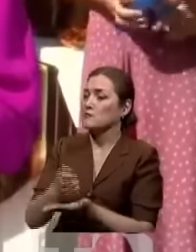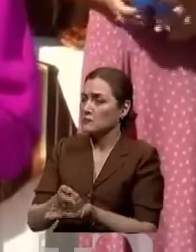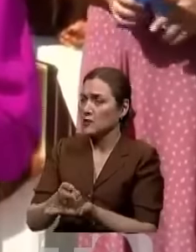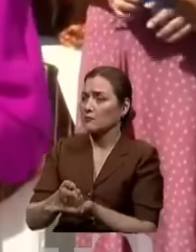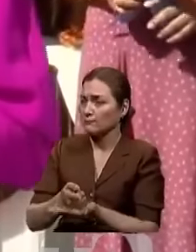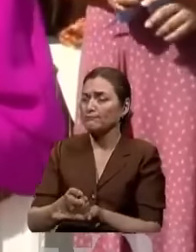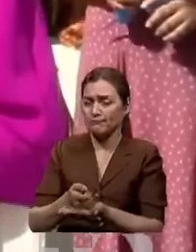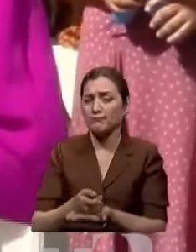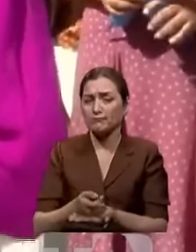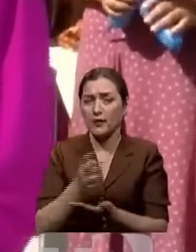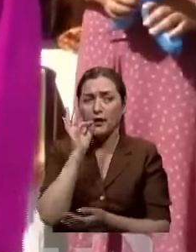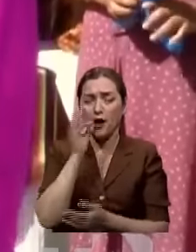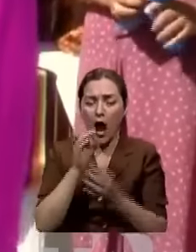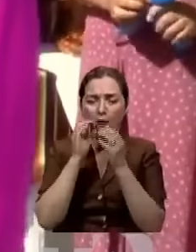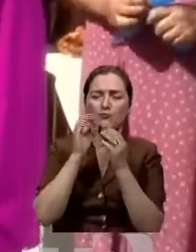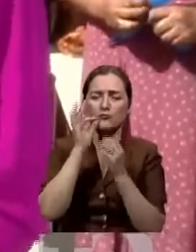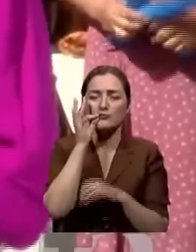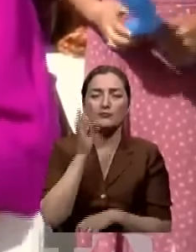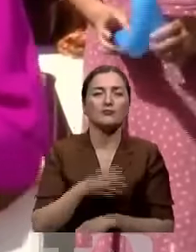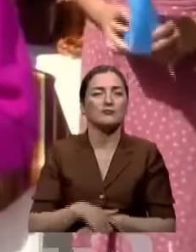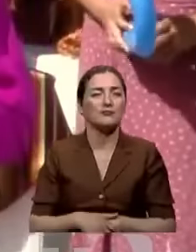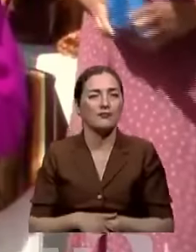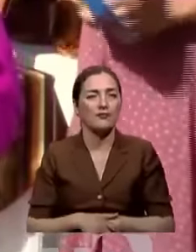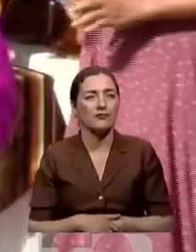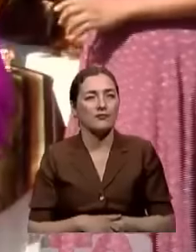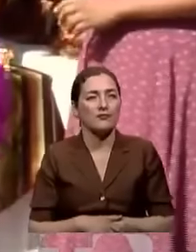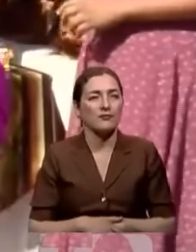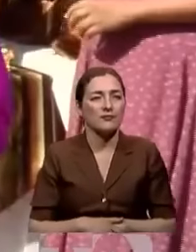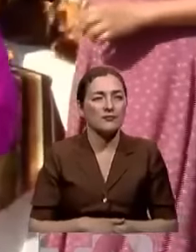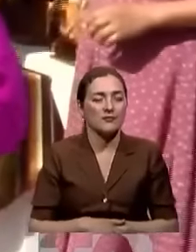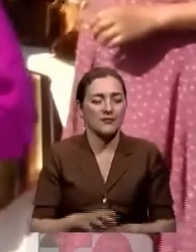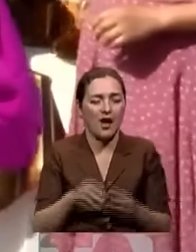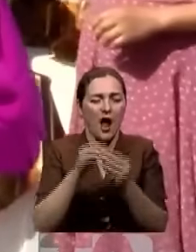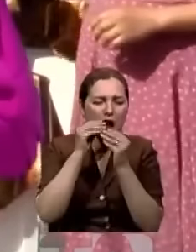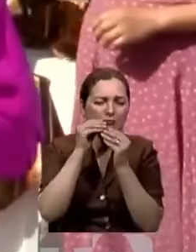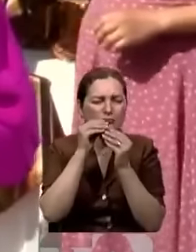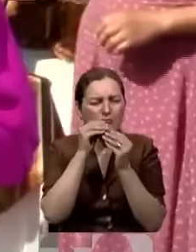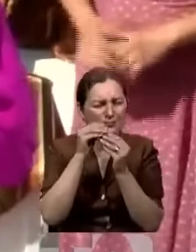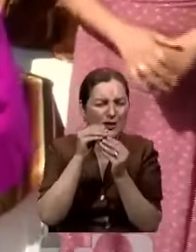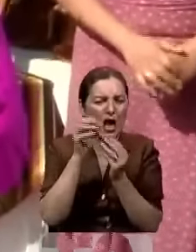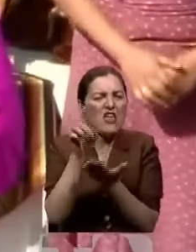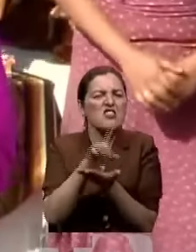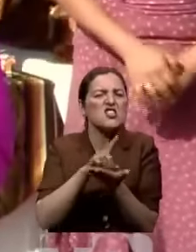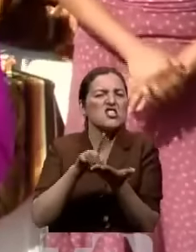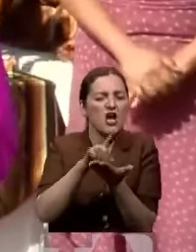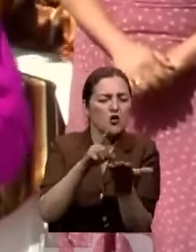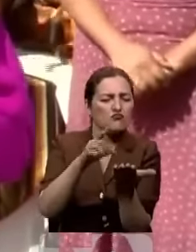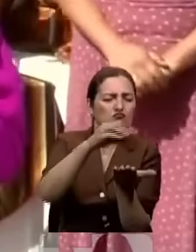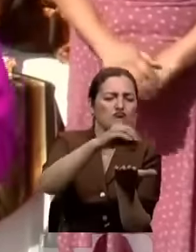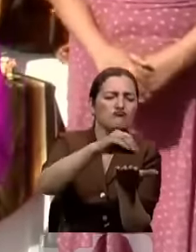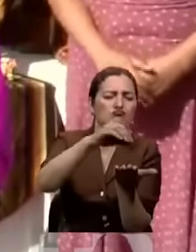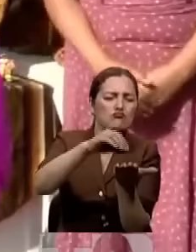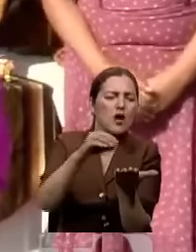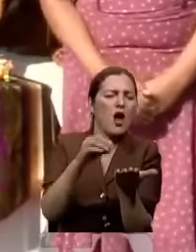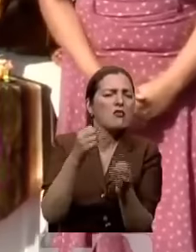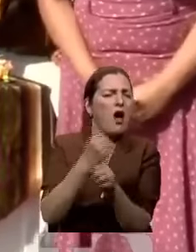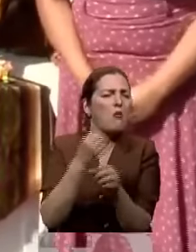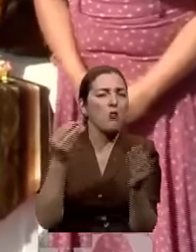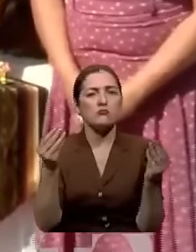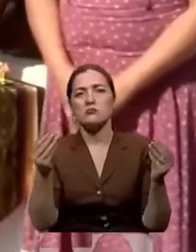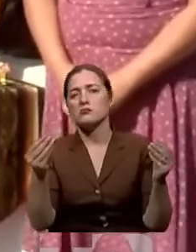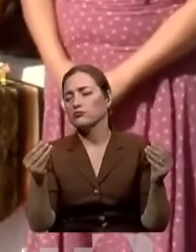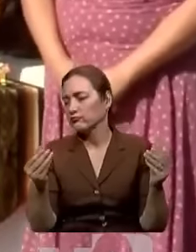están realmente deliciosas, pero además tienen una finura en el diseño, no se imaginan, tienen un trabajo muy, muy